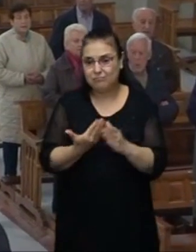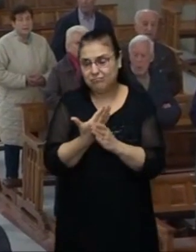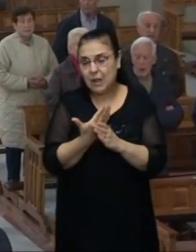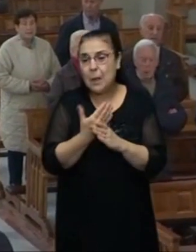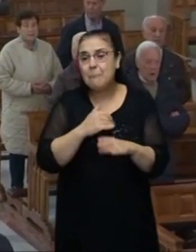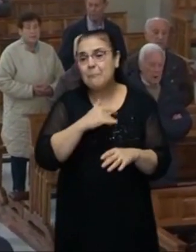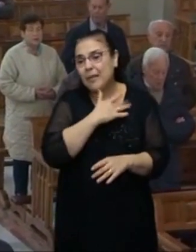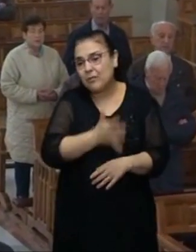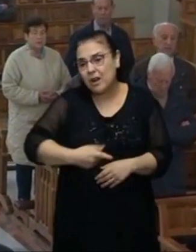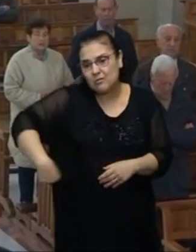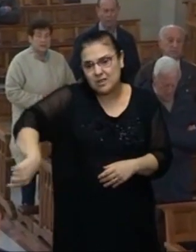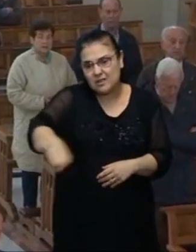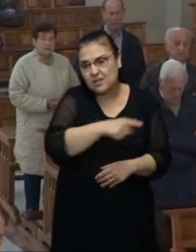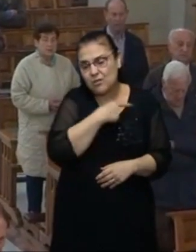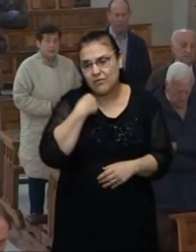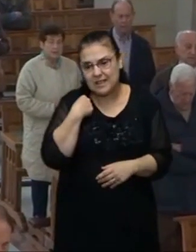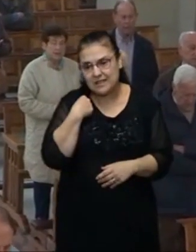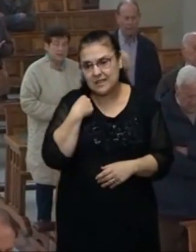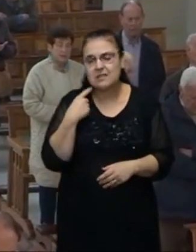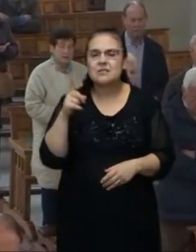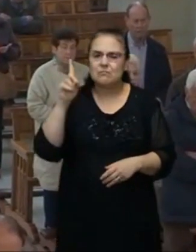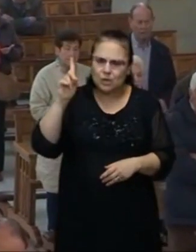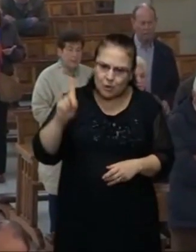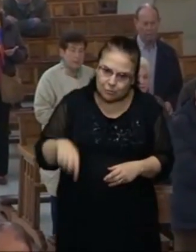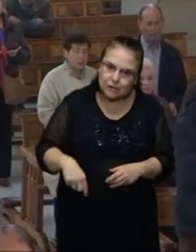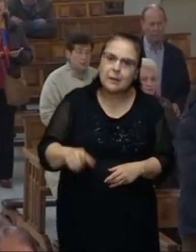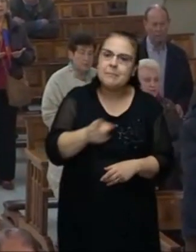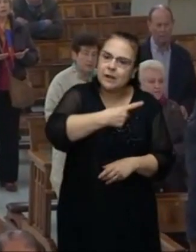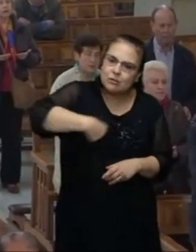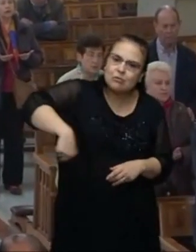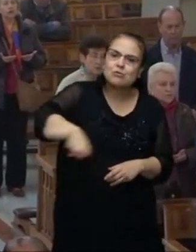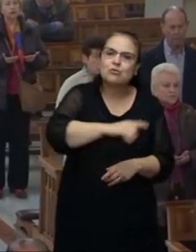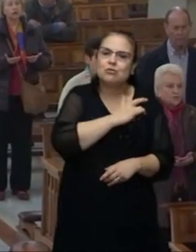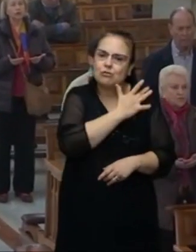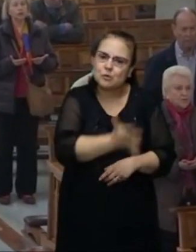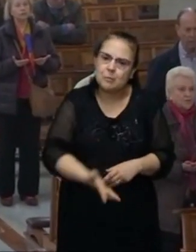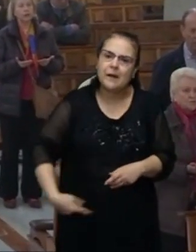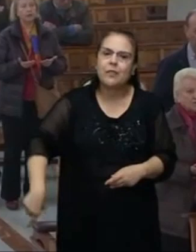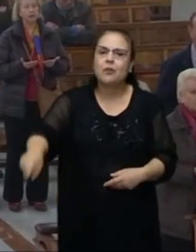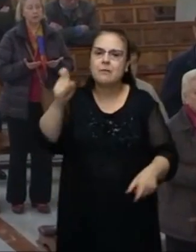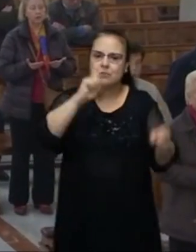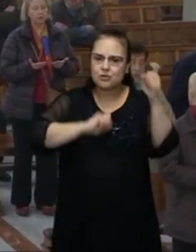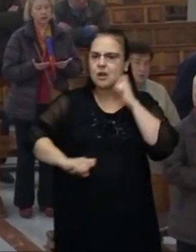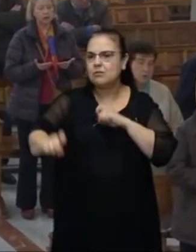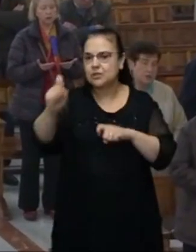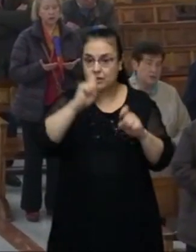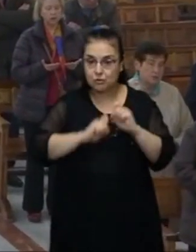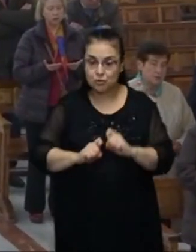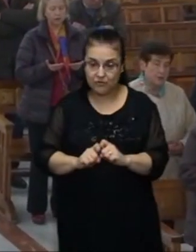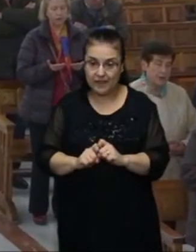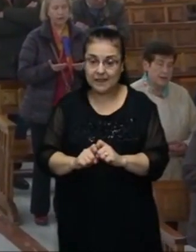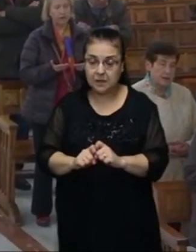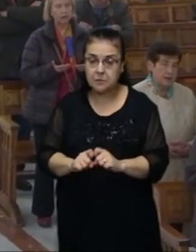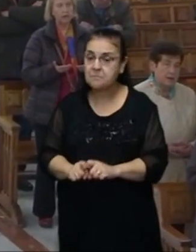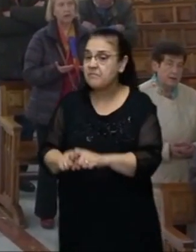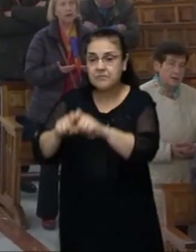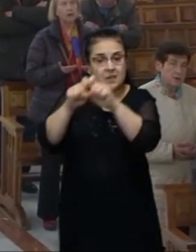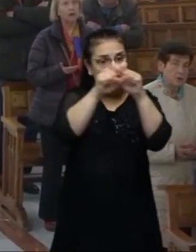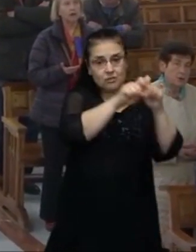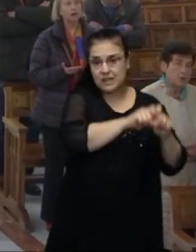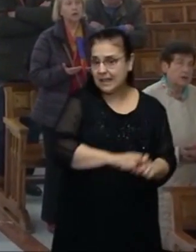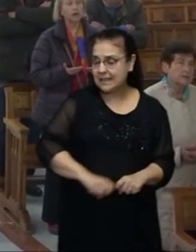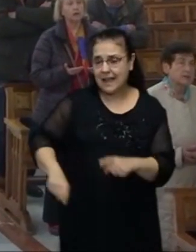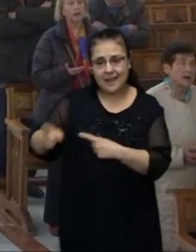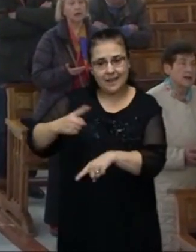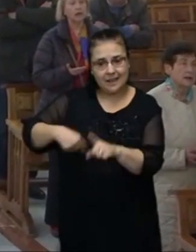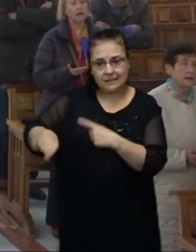día. Perdona nuestras ofensas, como también nosotros perdonamos a los que nos ofenden. No